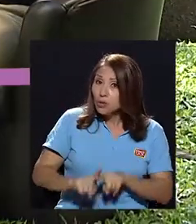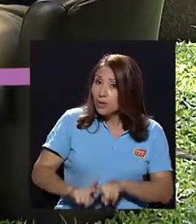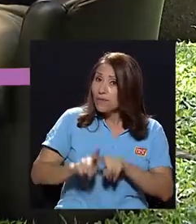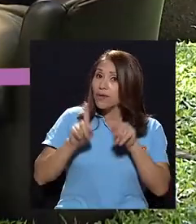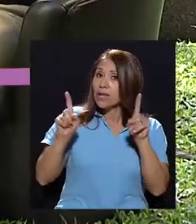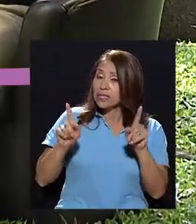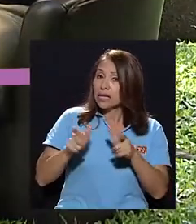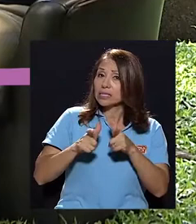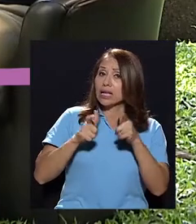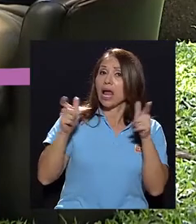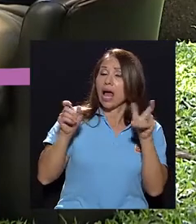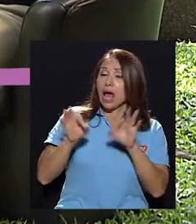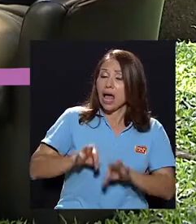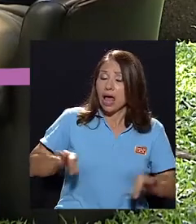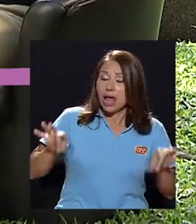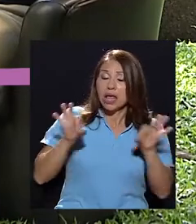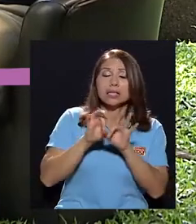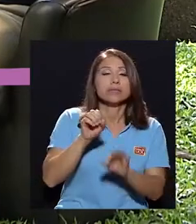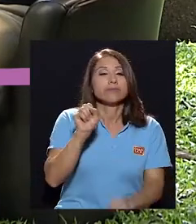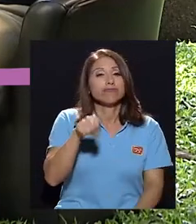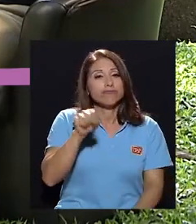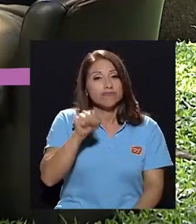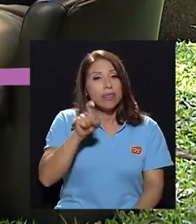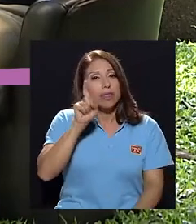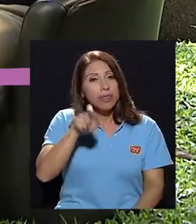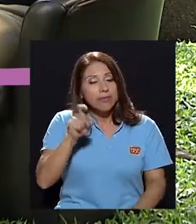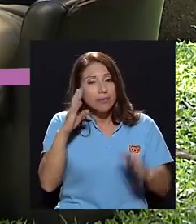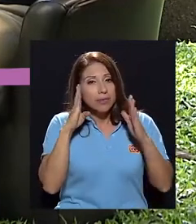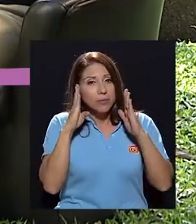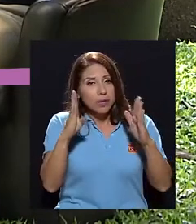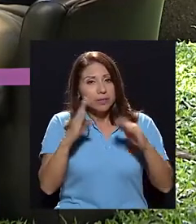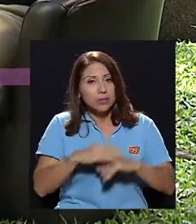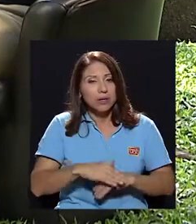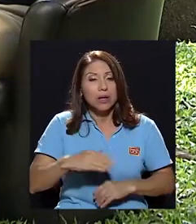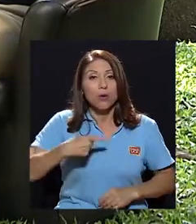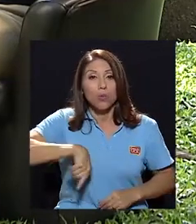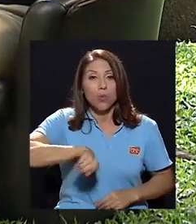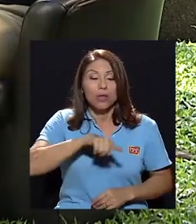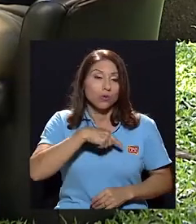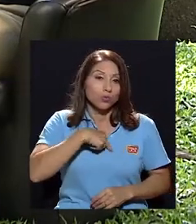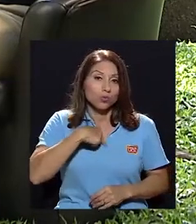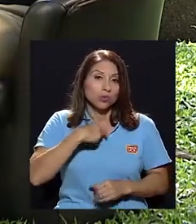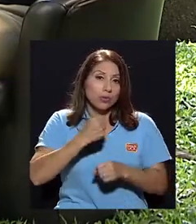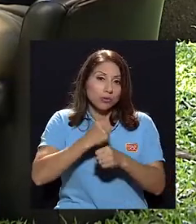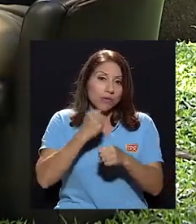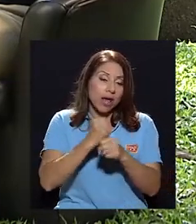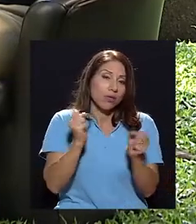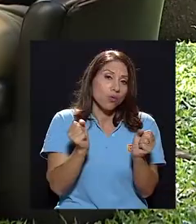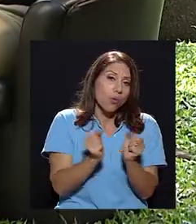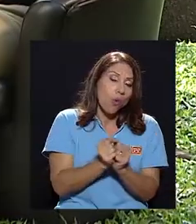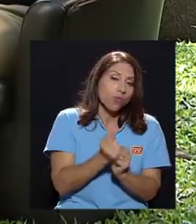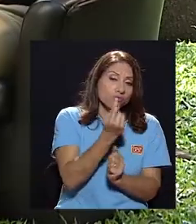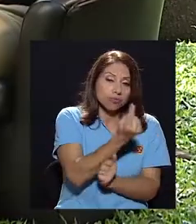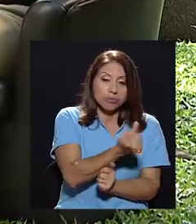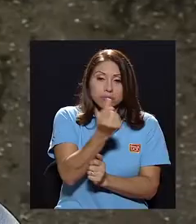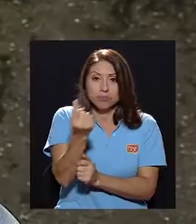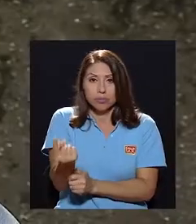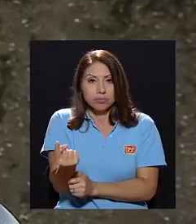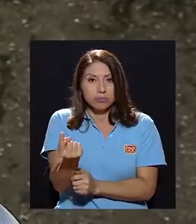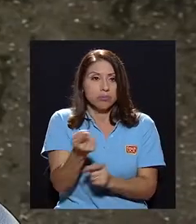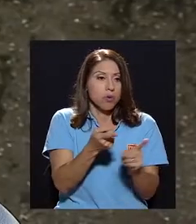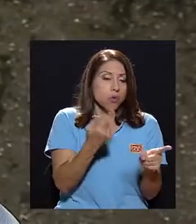Sí son importantes, ¿verdad? Y hay que tomarlas en cuenta. Y lo que hay que hacer es que cuando uno está trabajando con cada uno, con ya sea un hombre o una